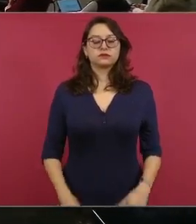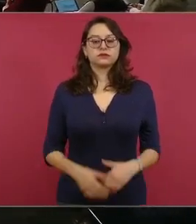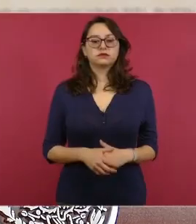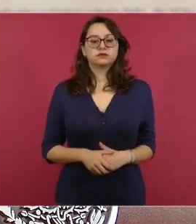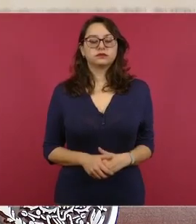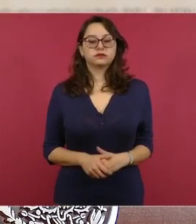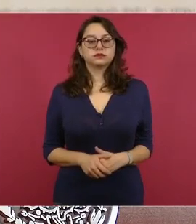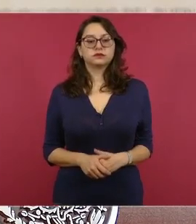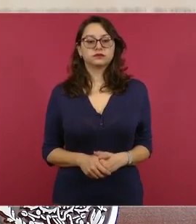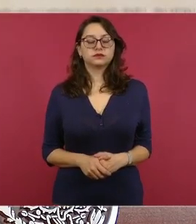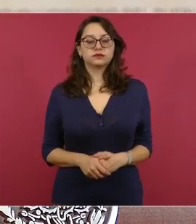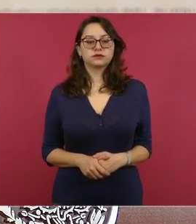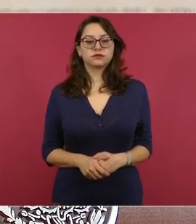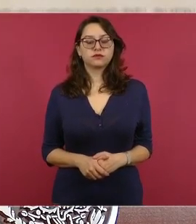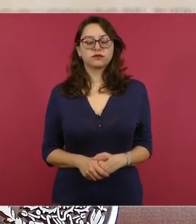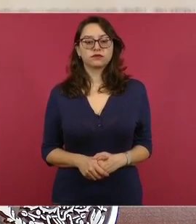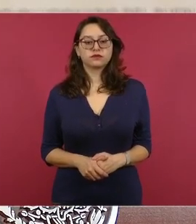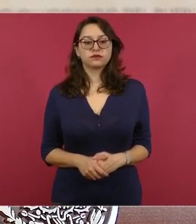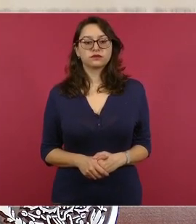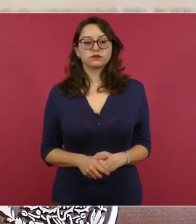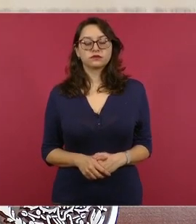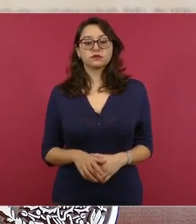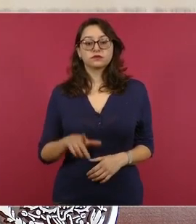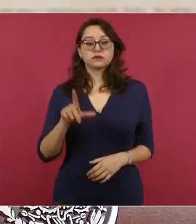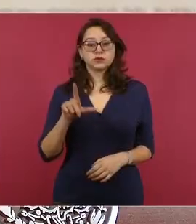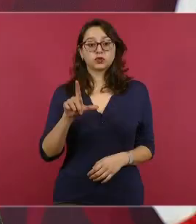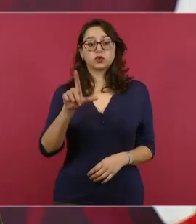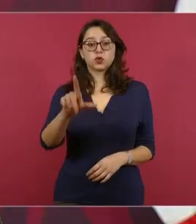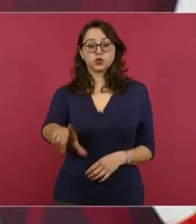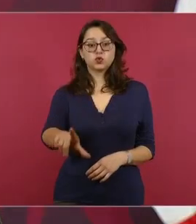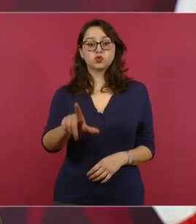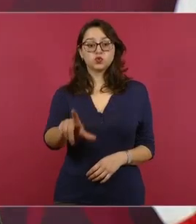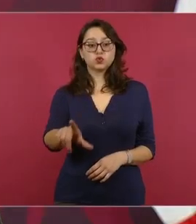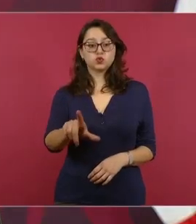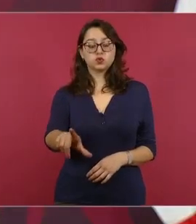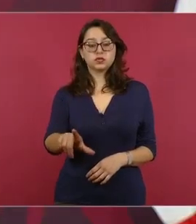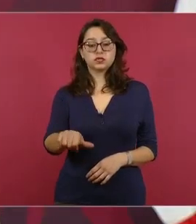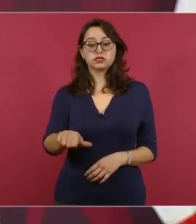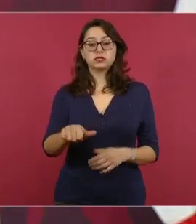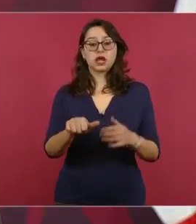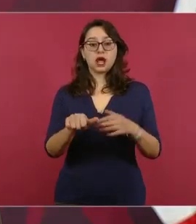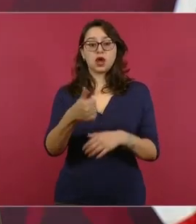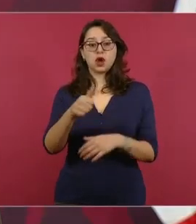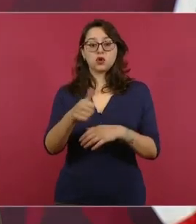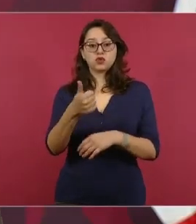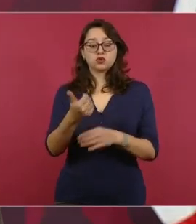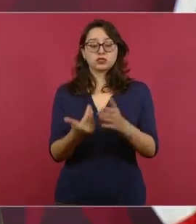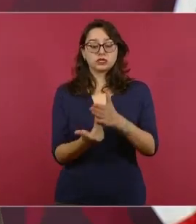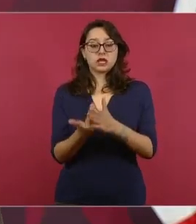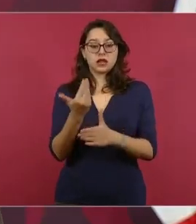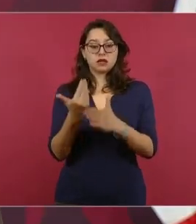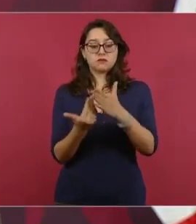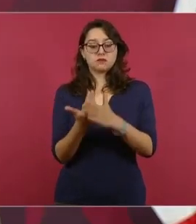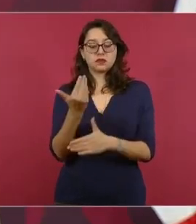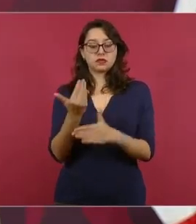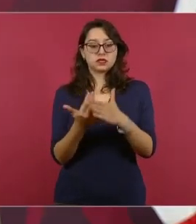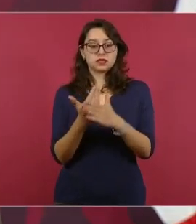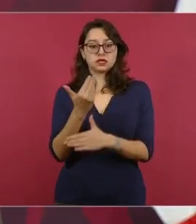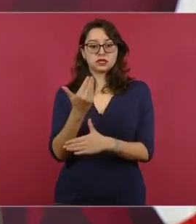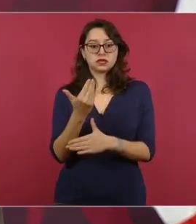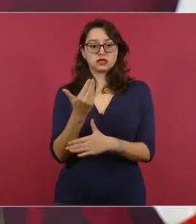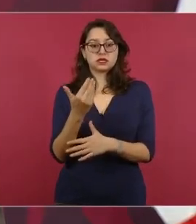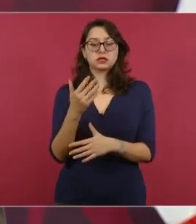lunes a las 11 de la mañana nos vamos a poner de acuerdo